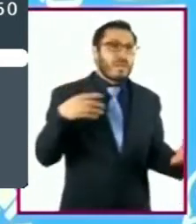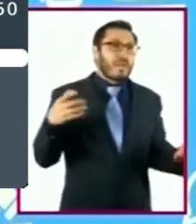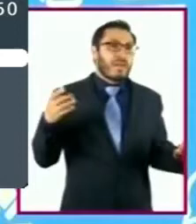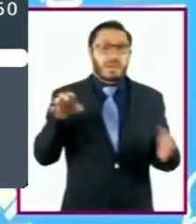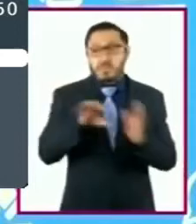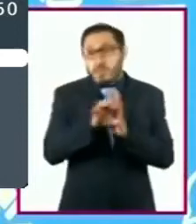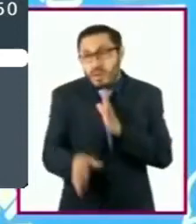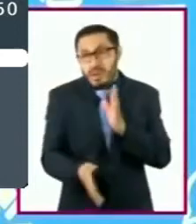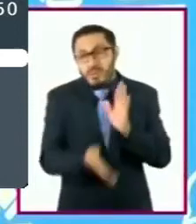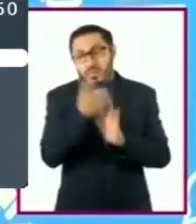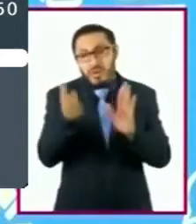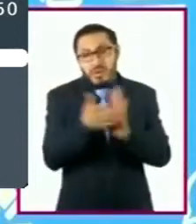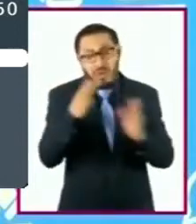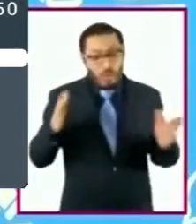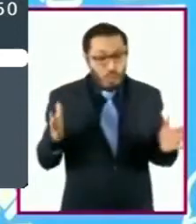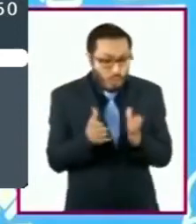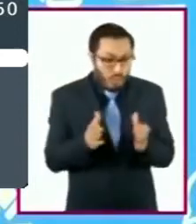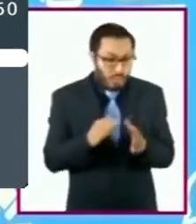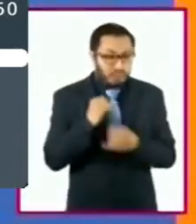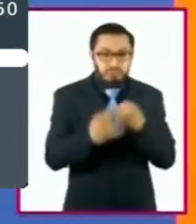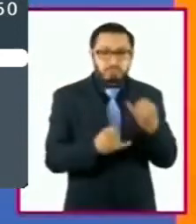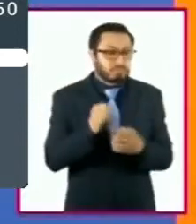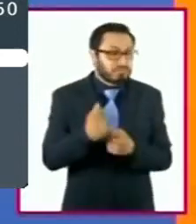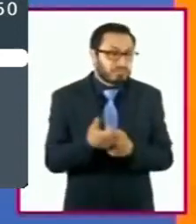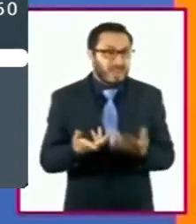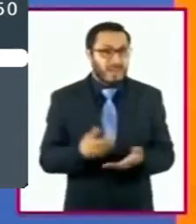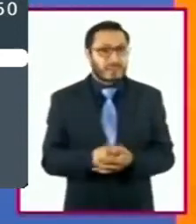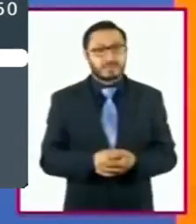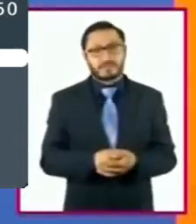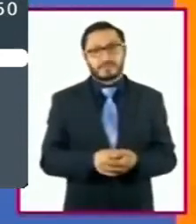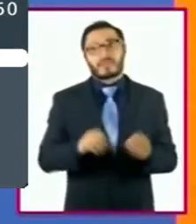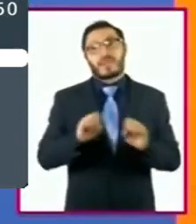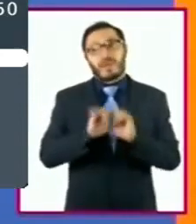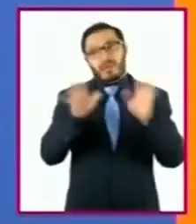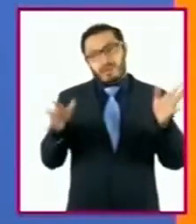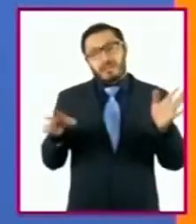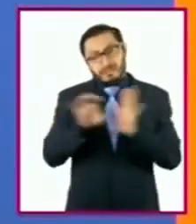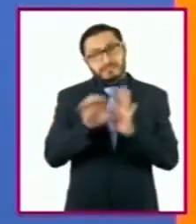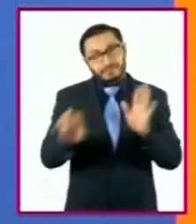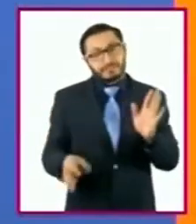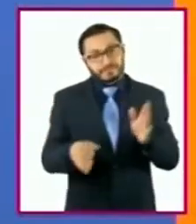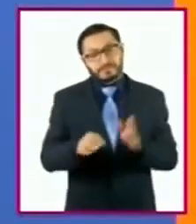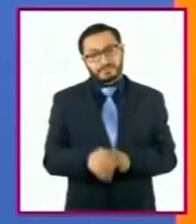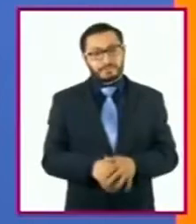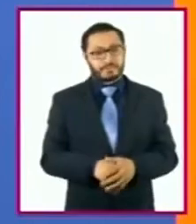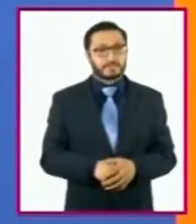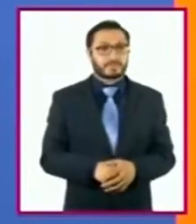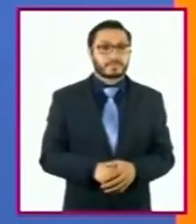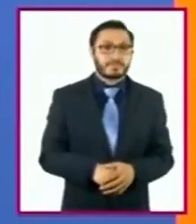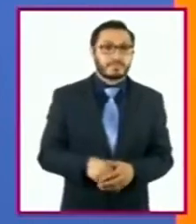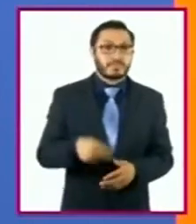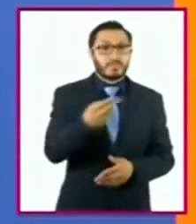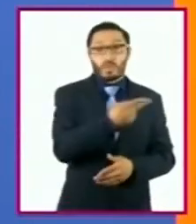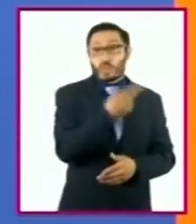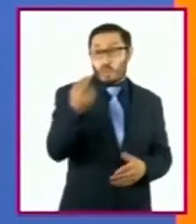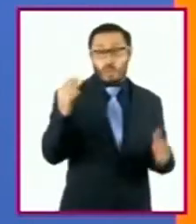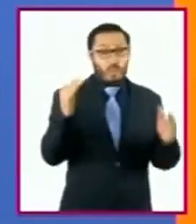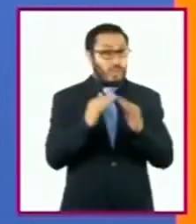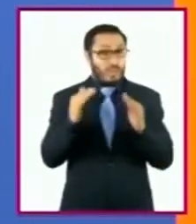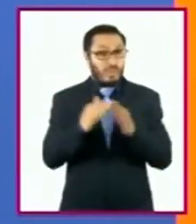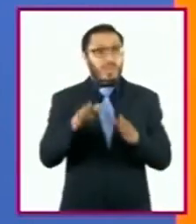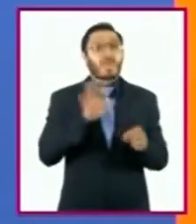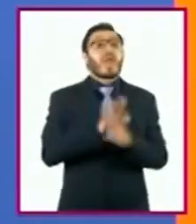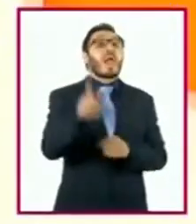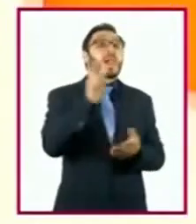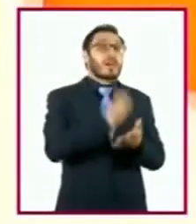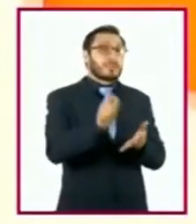construcciones, bases pequeñas y sencillas. Son muy claros estos ejemplos que usted nos da. Ustedes que están en casa, ¿qué